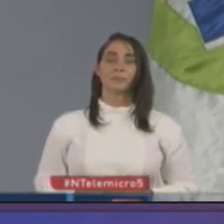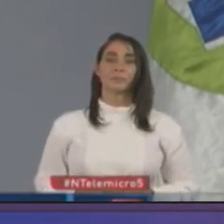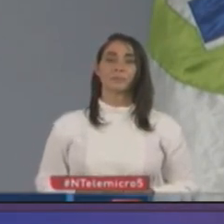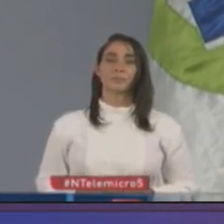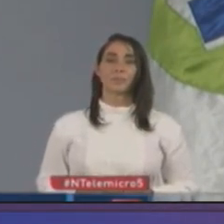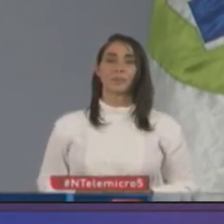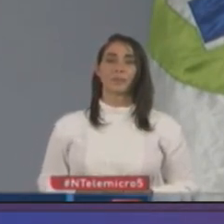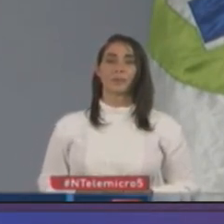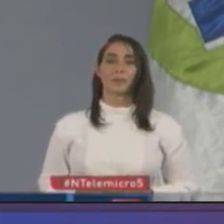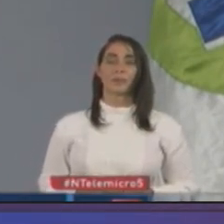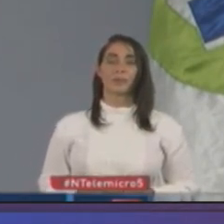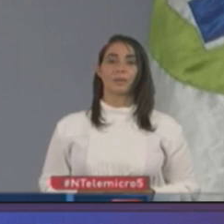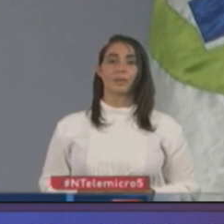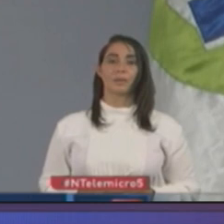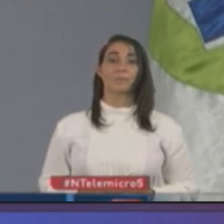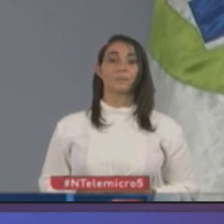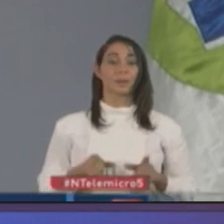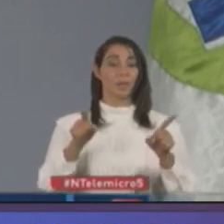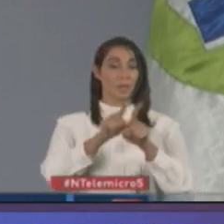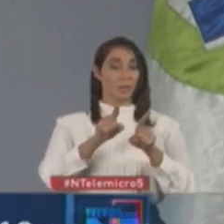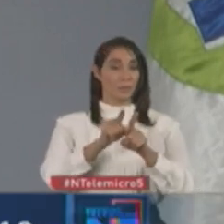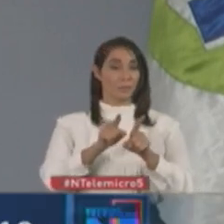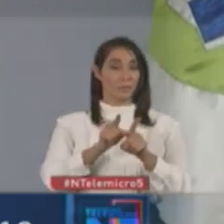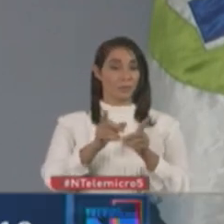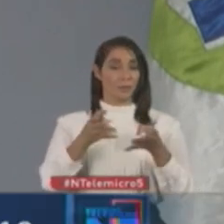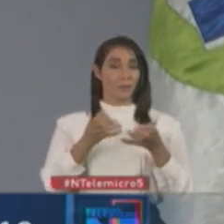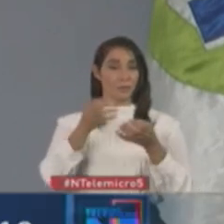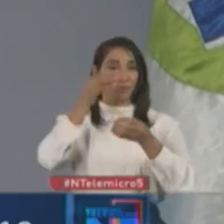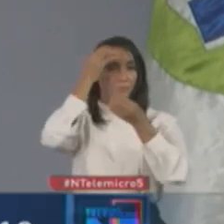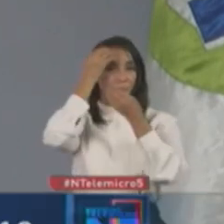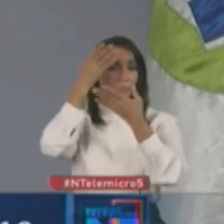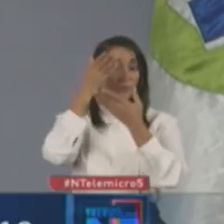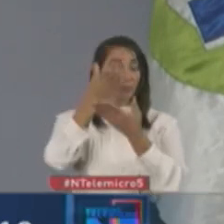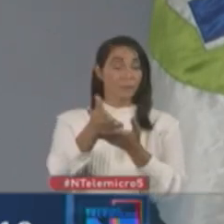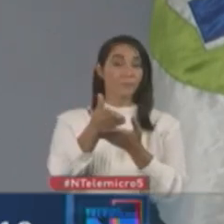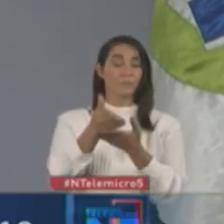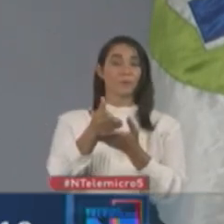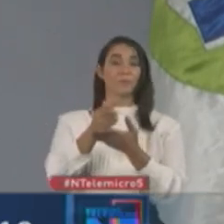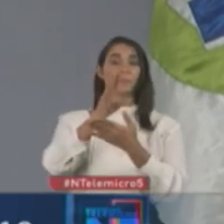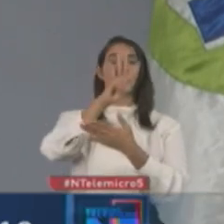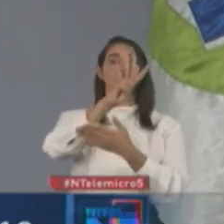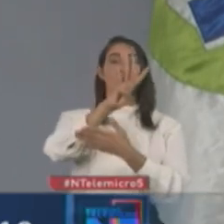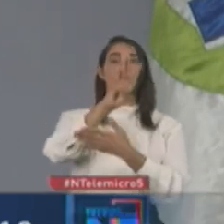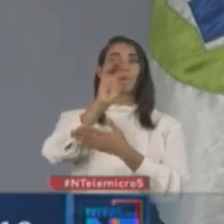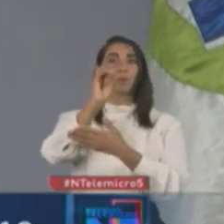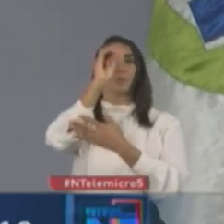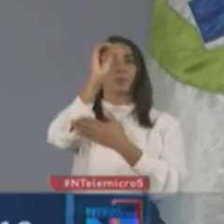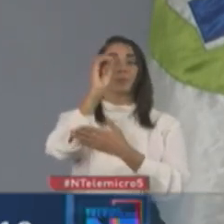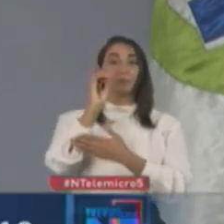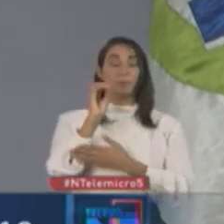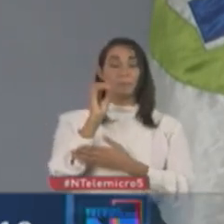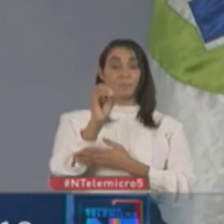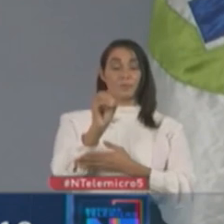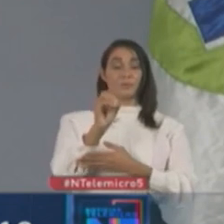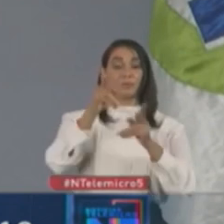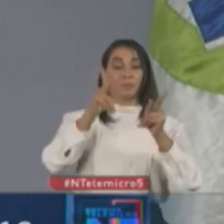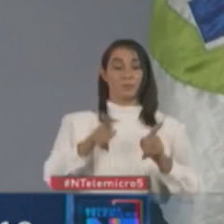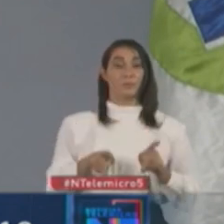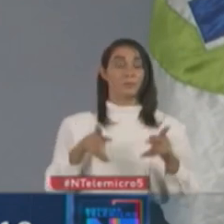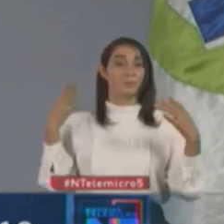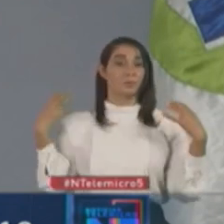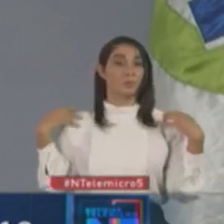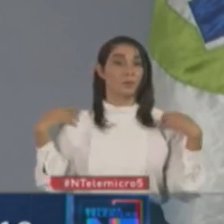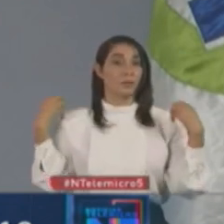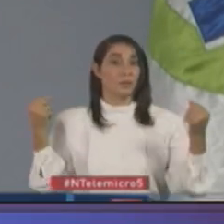Queremos igualmente informar que el 40% de los casos